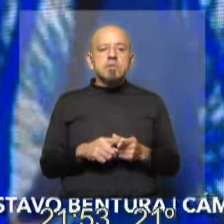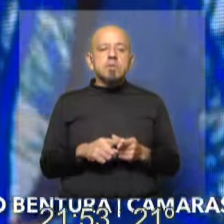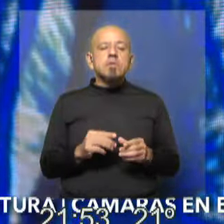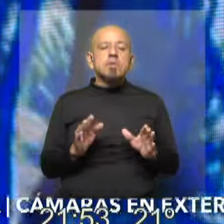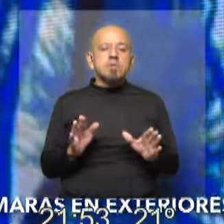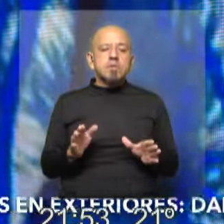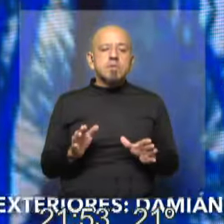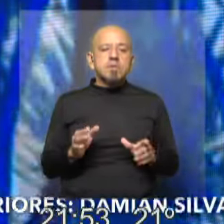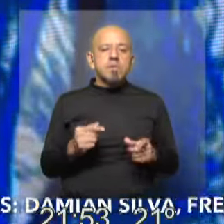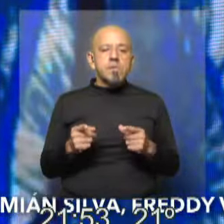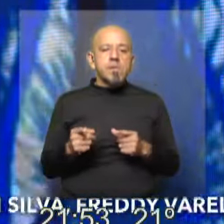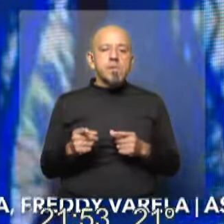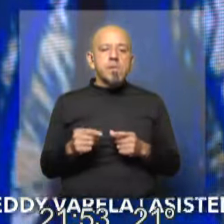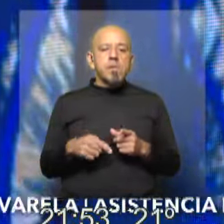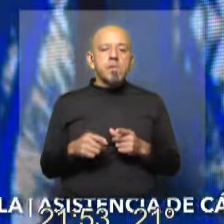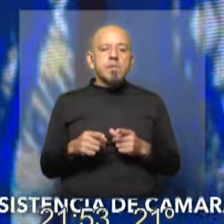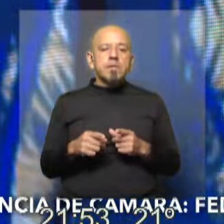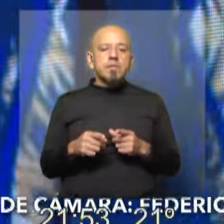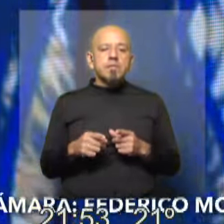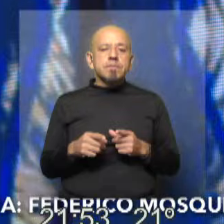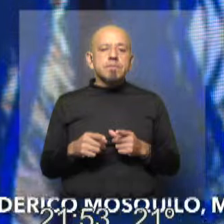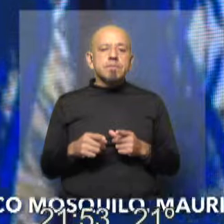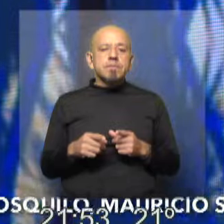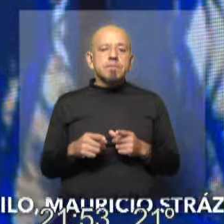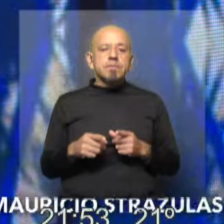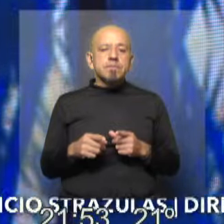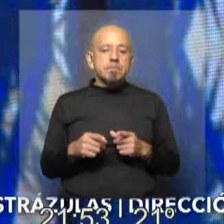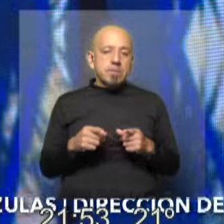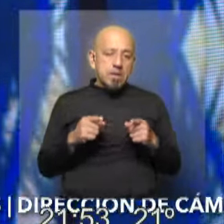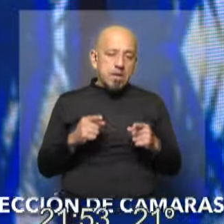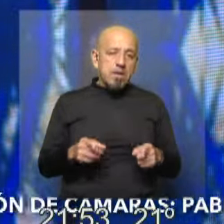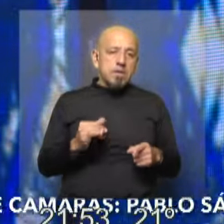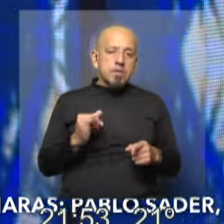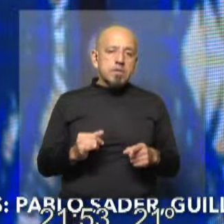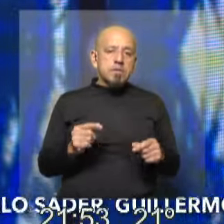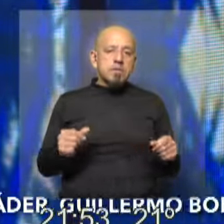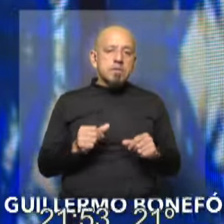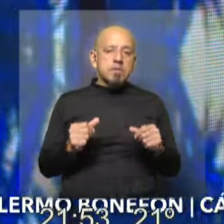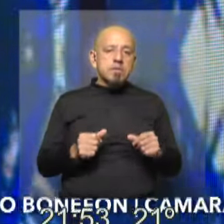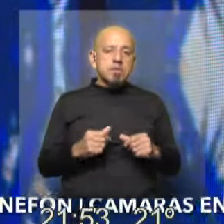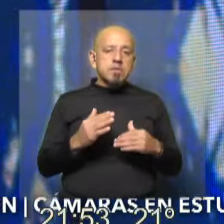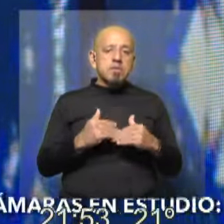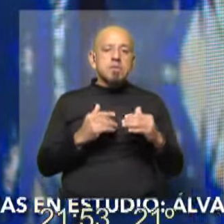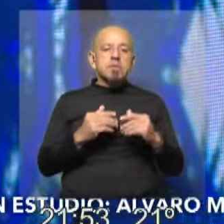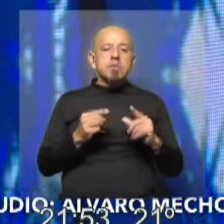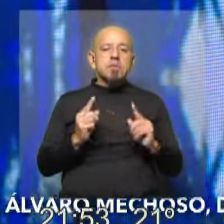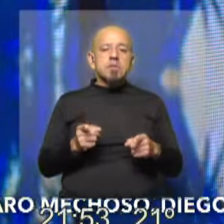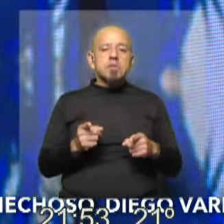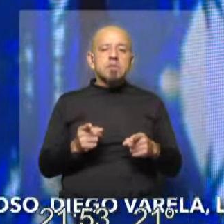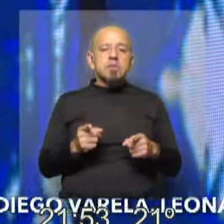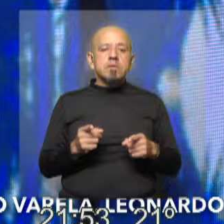ahí se va como construyendo a partir de esa. Y también yo como que